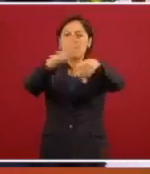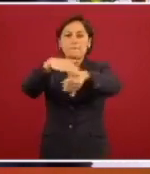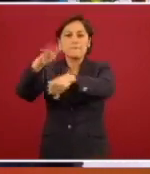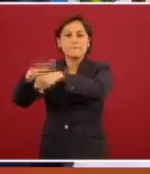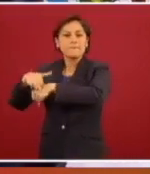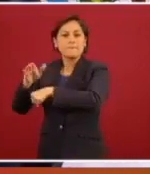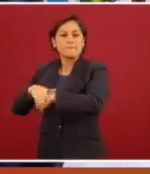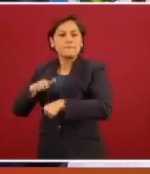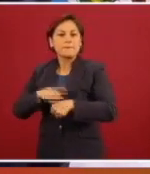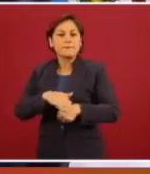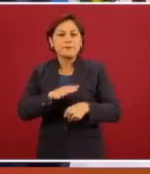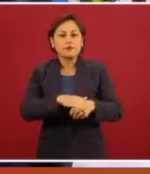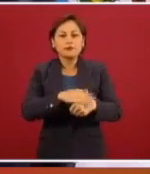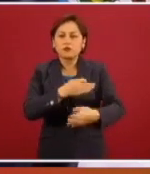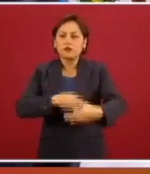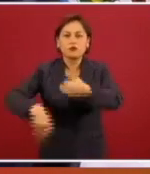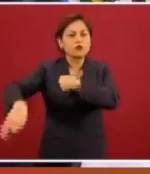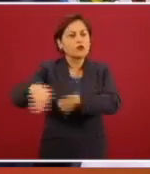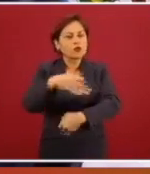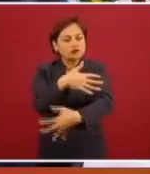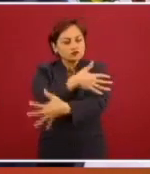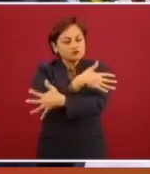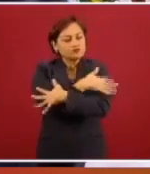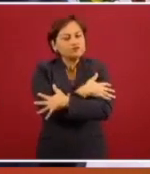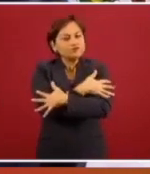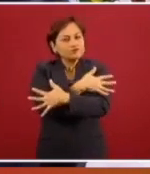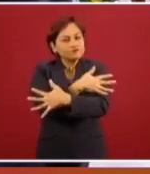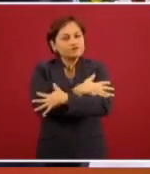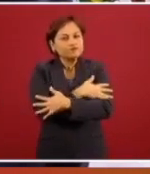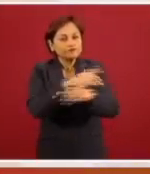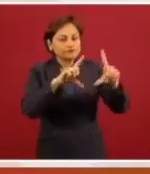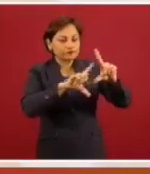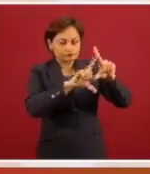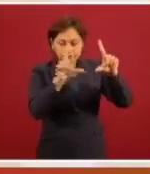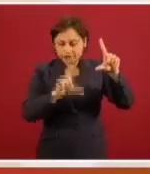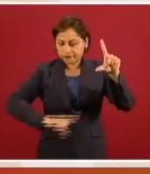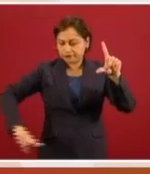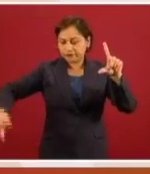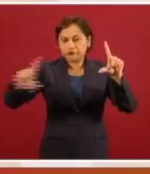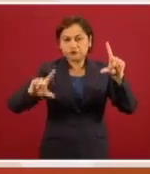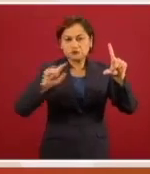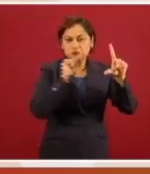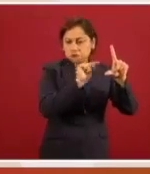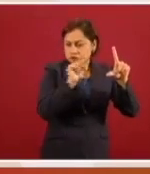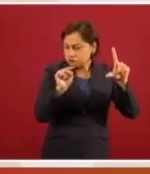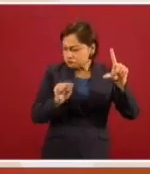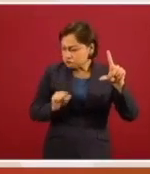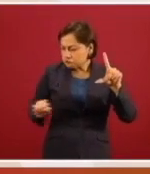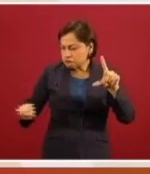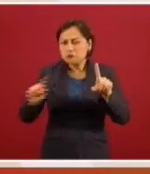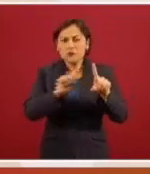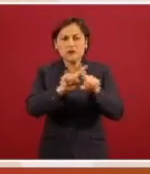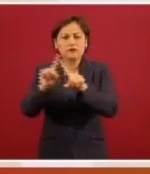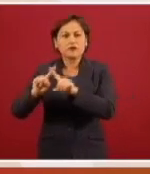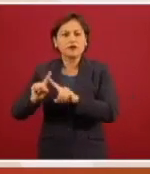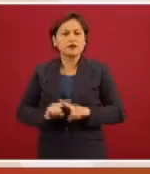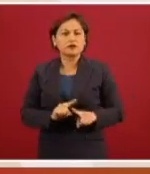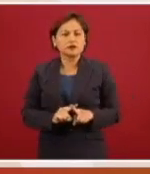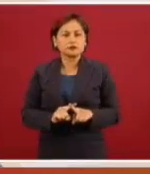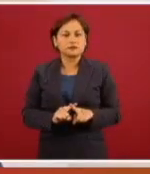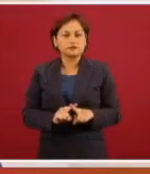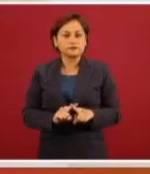públicas del país, porque vamos a salir de nuevo a las calles sin